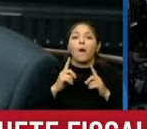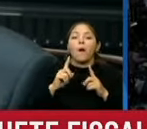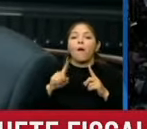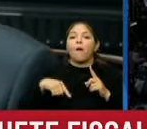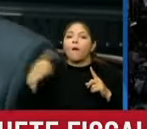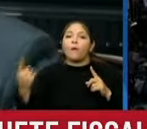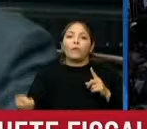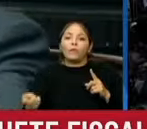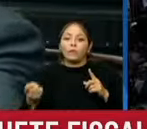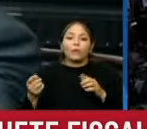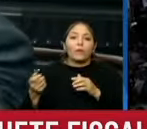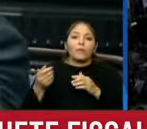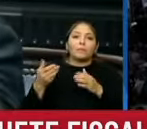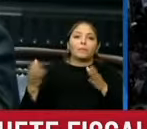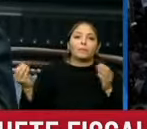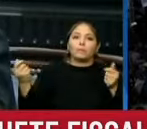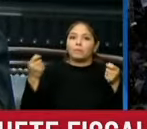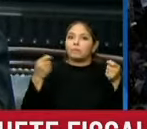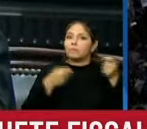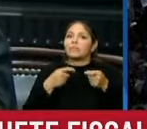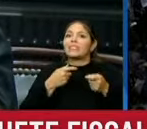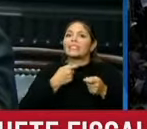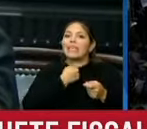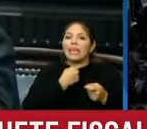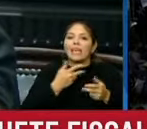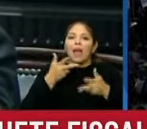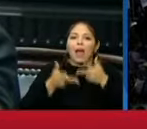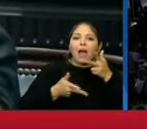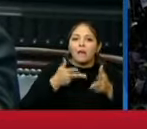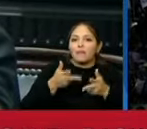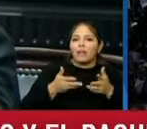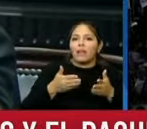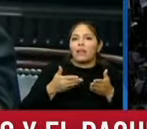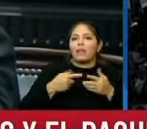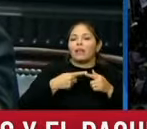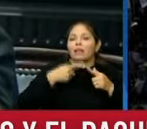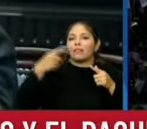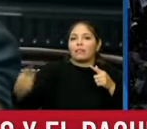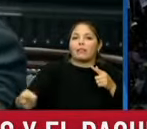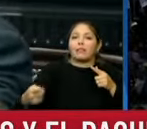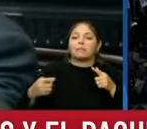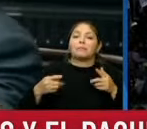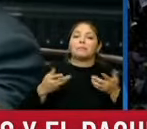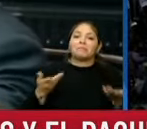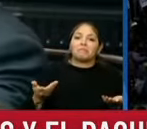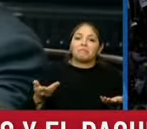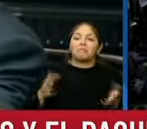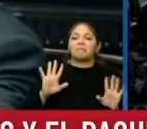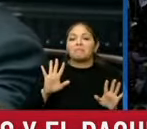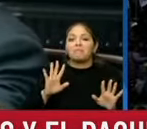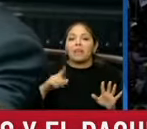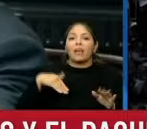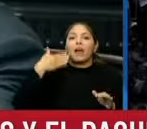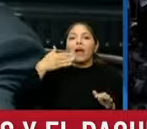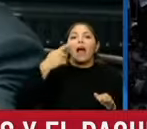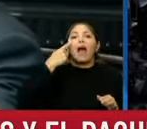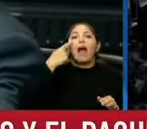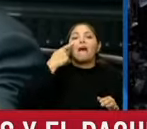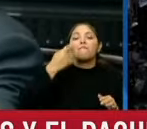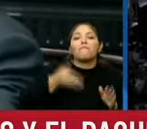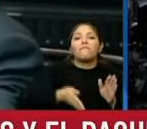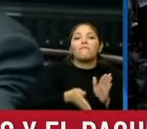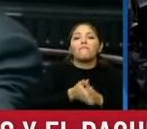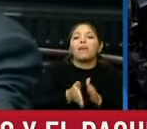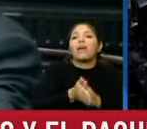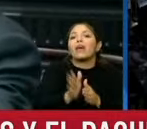y también el ex intendente Juanchi Zabaleta. Sí. Claro. Los dos tomando sopa. Buscate esa imagen. Juanchi redobló la apuesta porque hizo con video y todo.